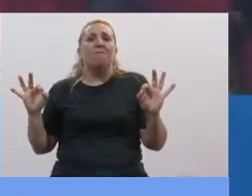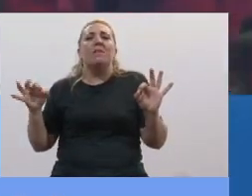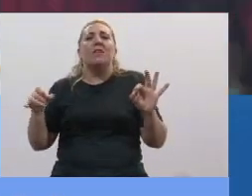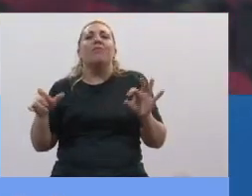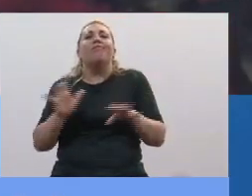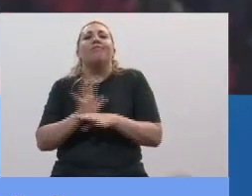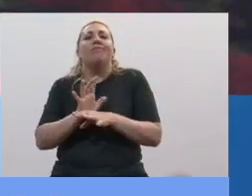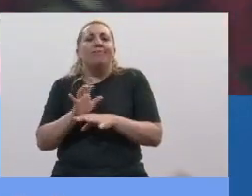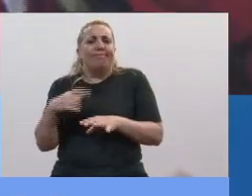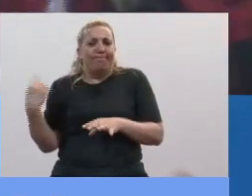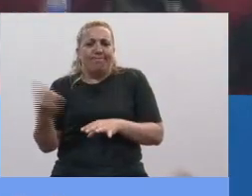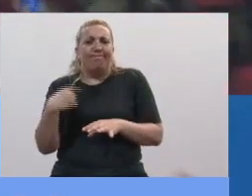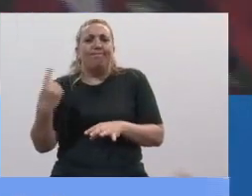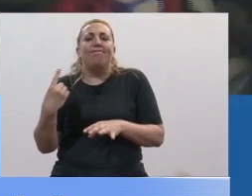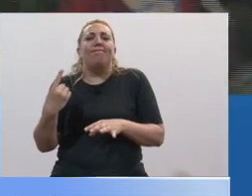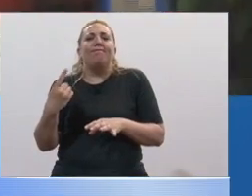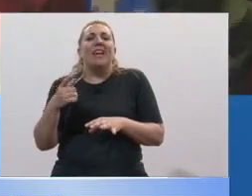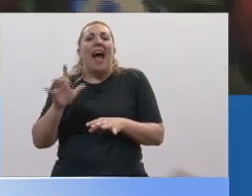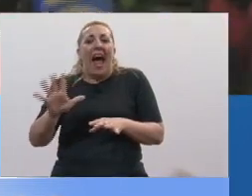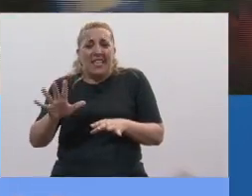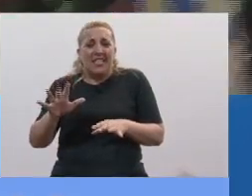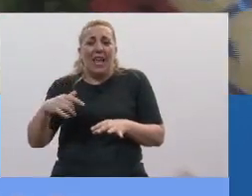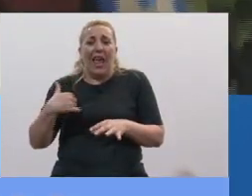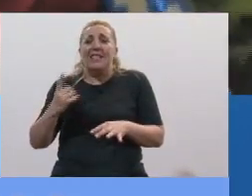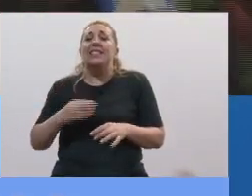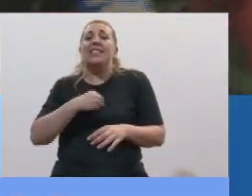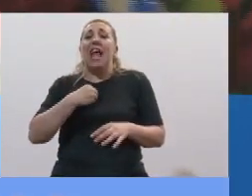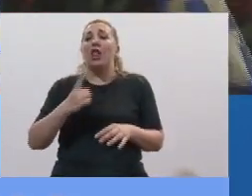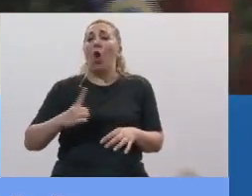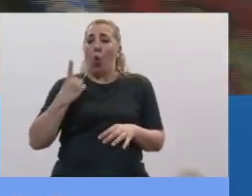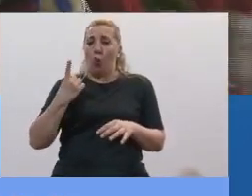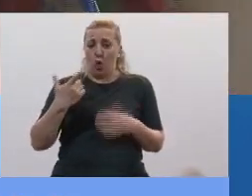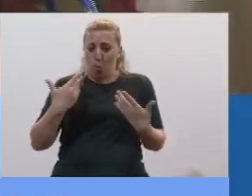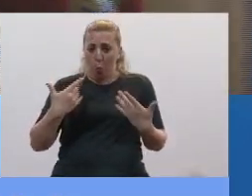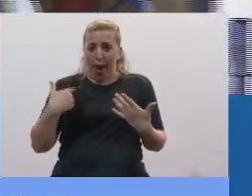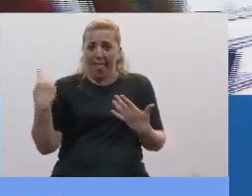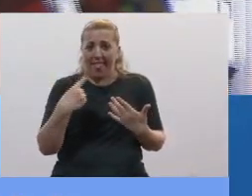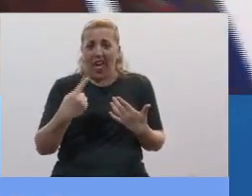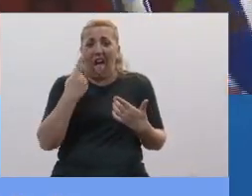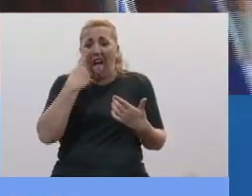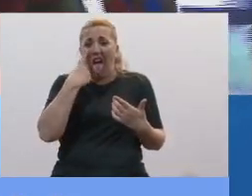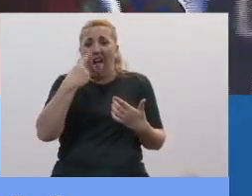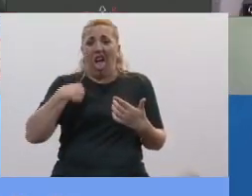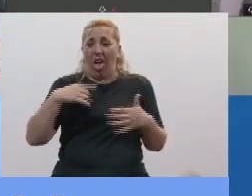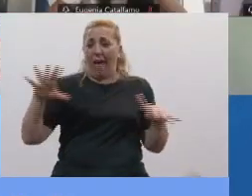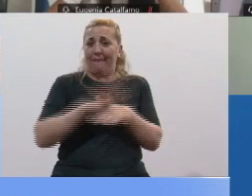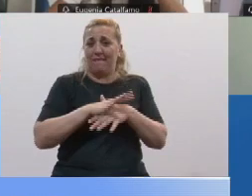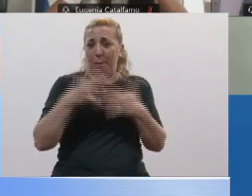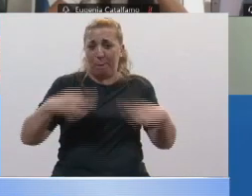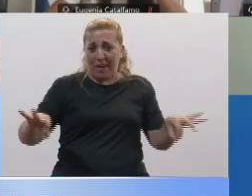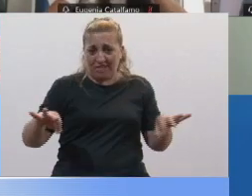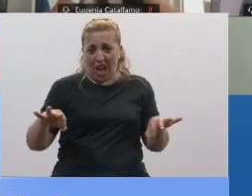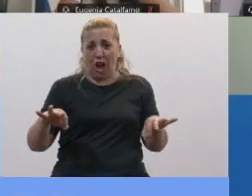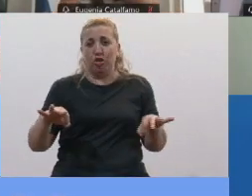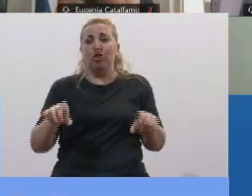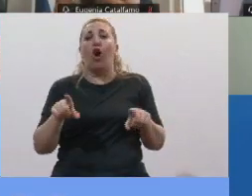puede sentirse orgulloso de haber pasado por esta vida siendo tan perfecto, tan extremadamente perfectible como